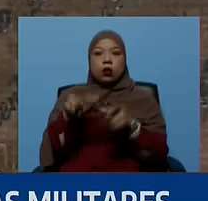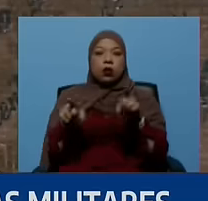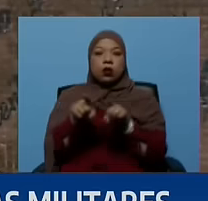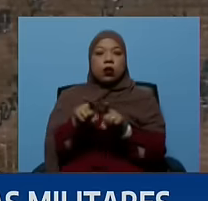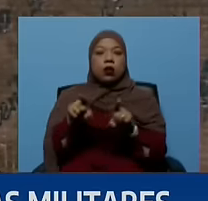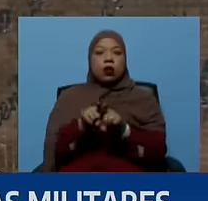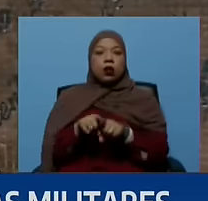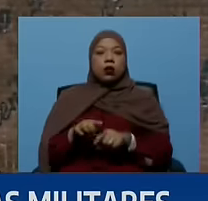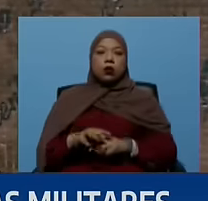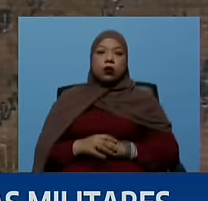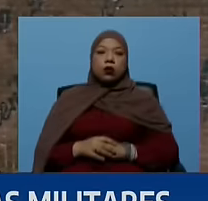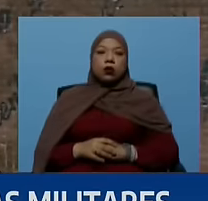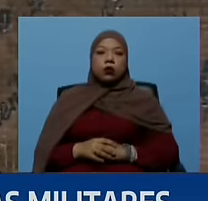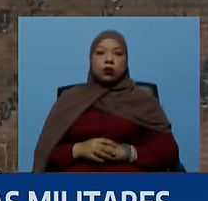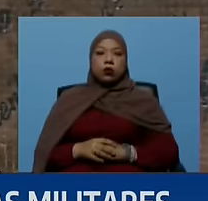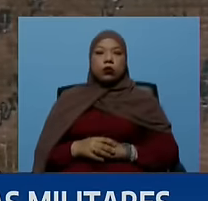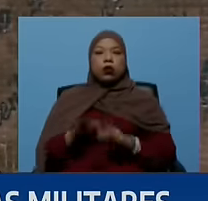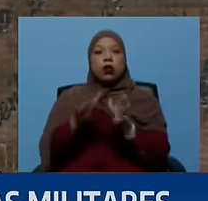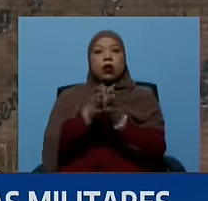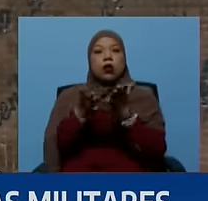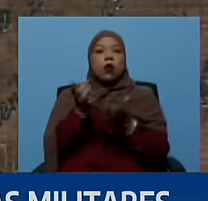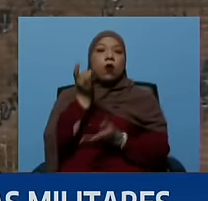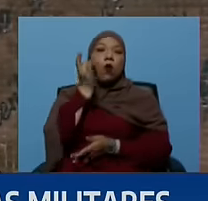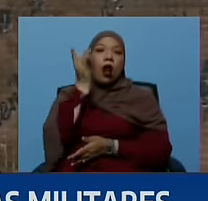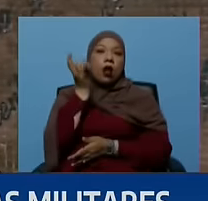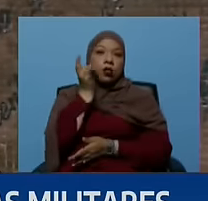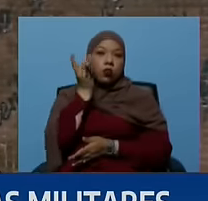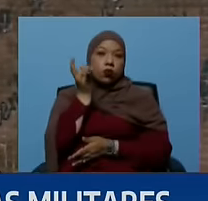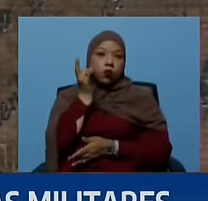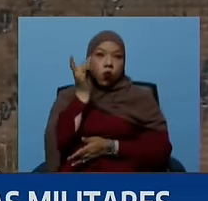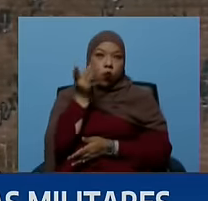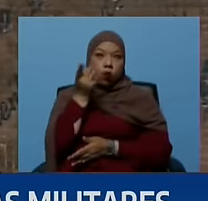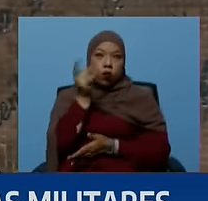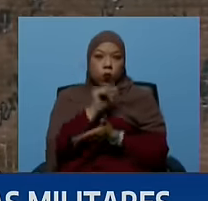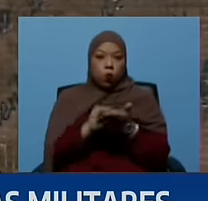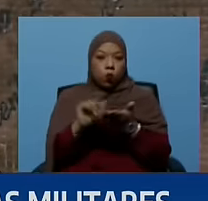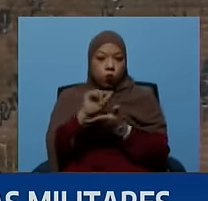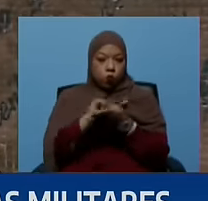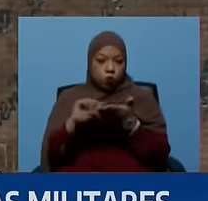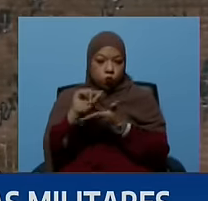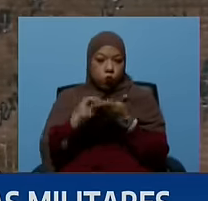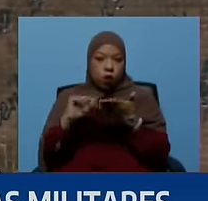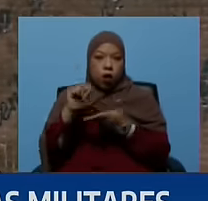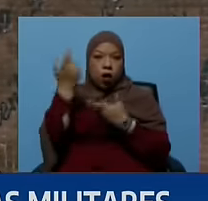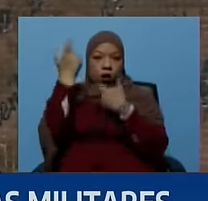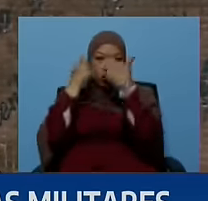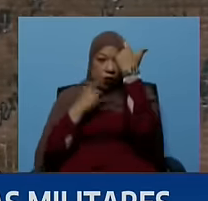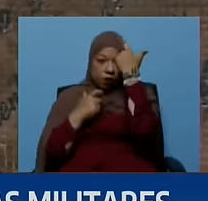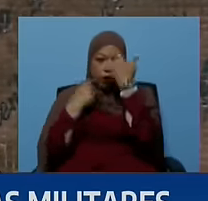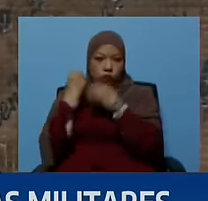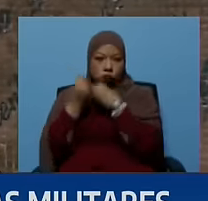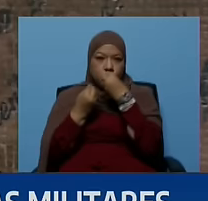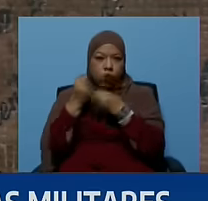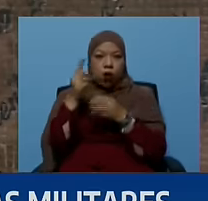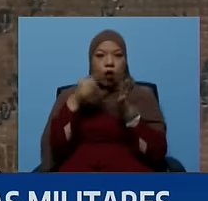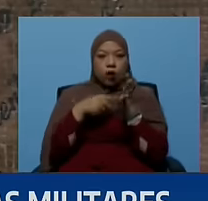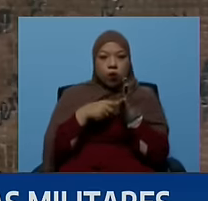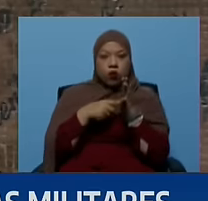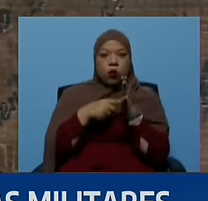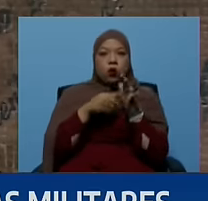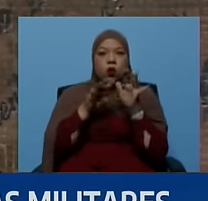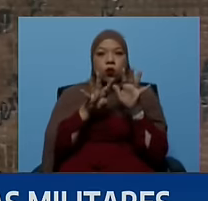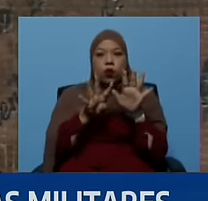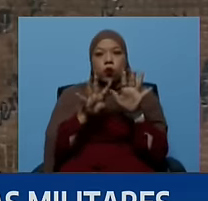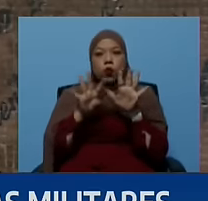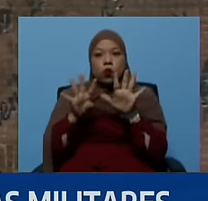sociales el Libro Azul escrito por el comandante Hugo Chávez en 1990